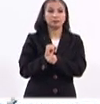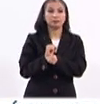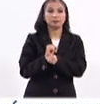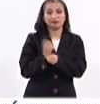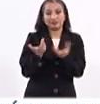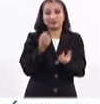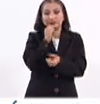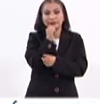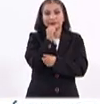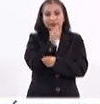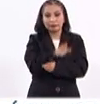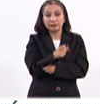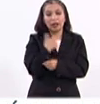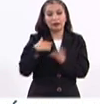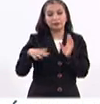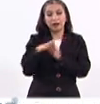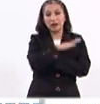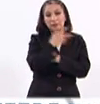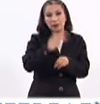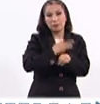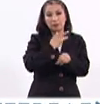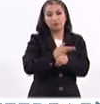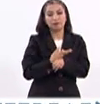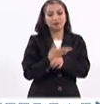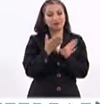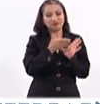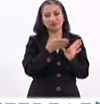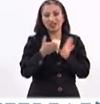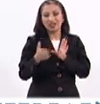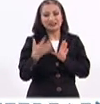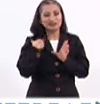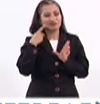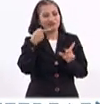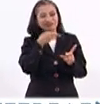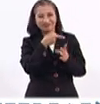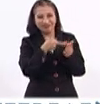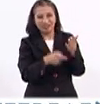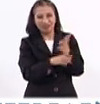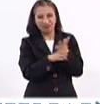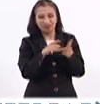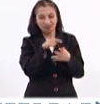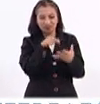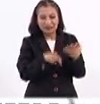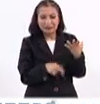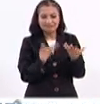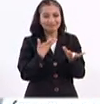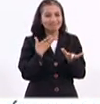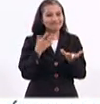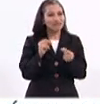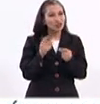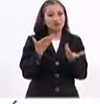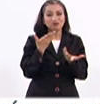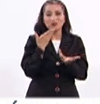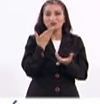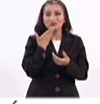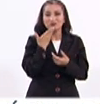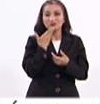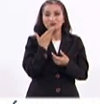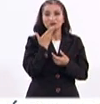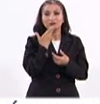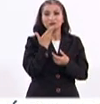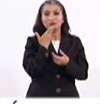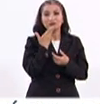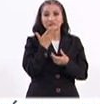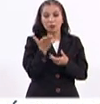y por qué no también a nivel medio superior. Son aspectos que de alguna manera pues no han tenido